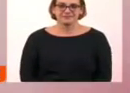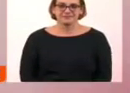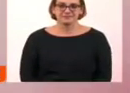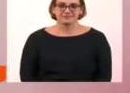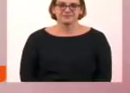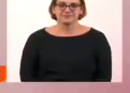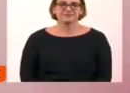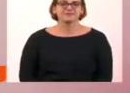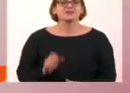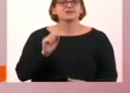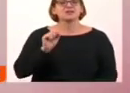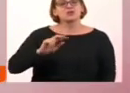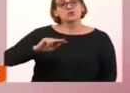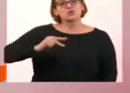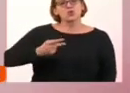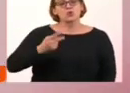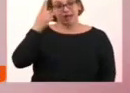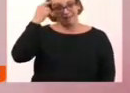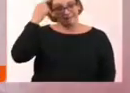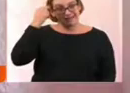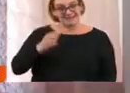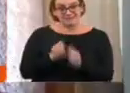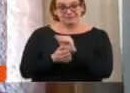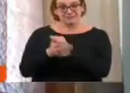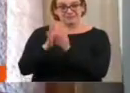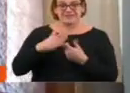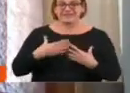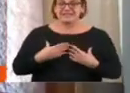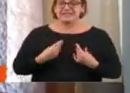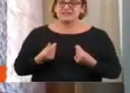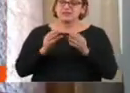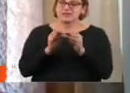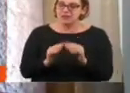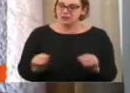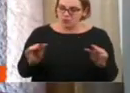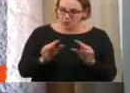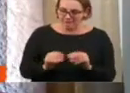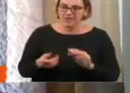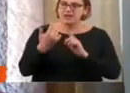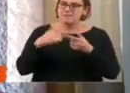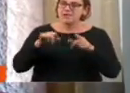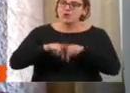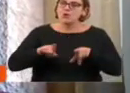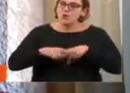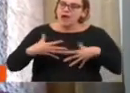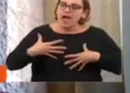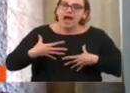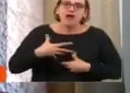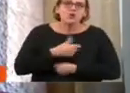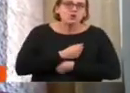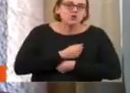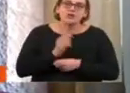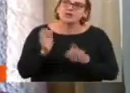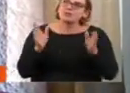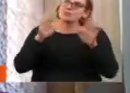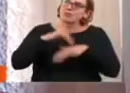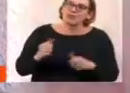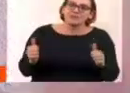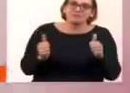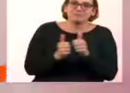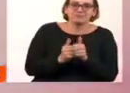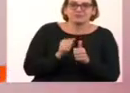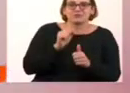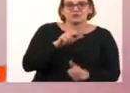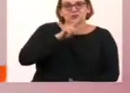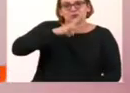Ismael pasó su segunda experiencia de COVID-19 con síntomas más leves, pero igualmente su angustia estaba en no poder estar junto a Brenda, su beba